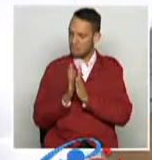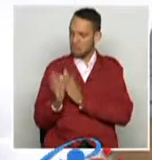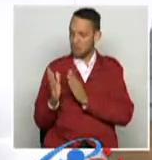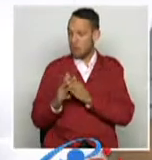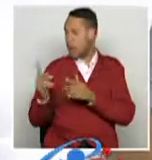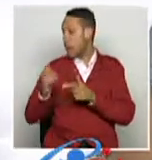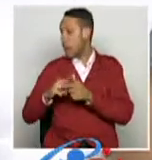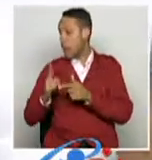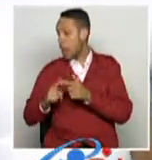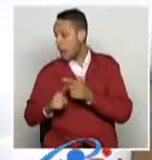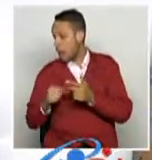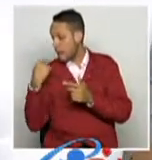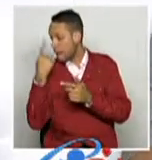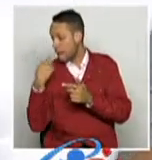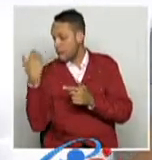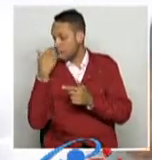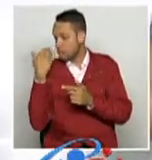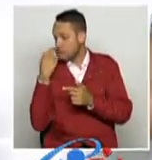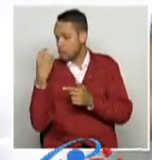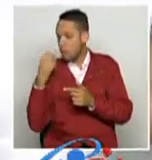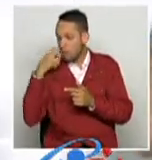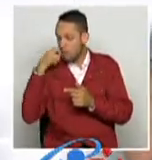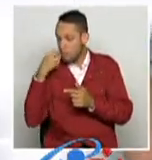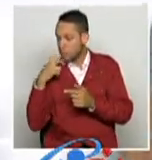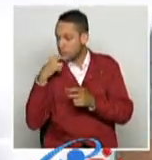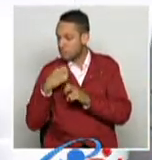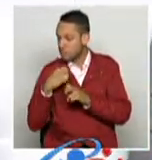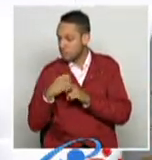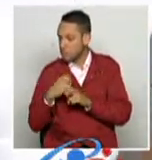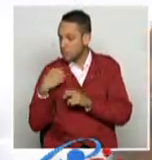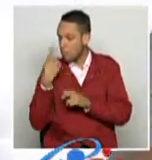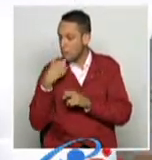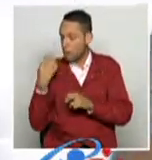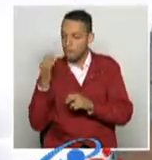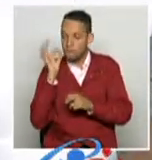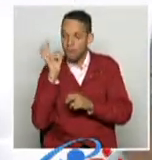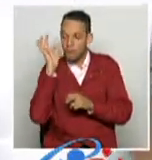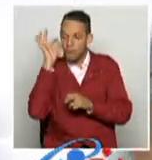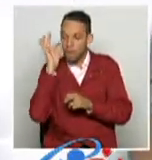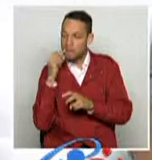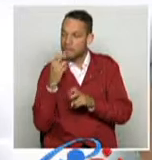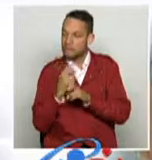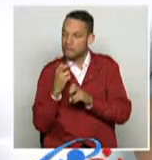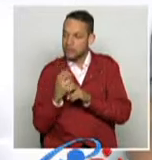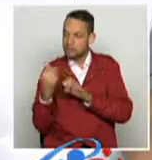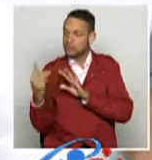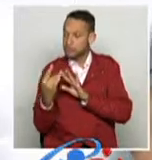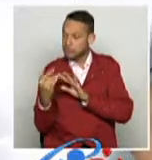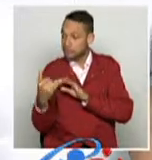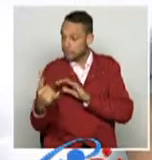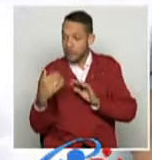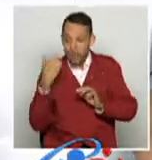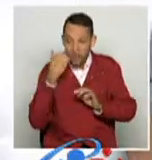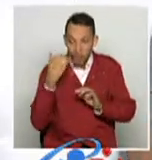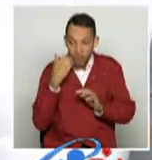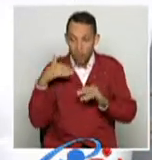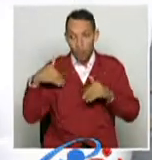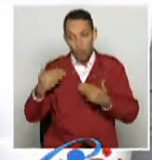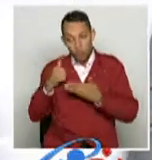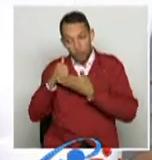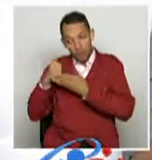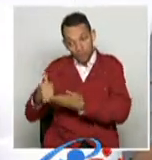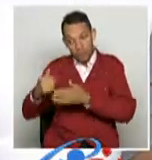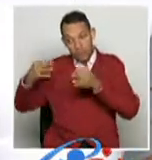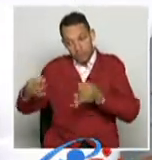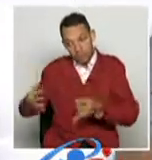desde niño siempre me aviento a ese aspecto. Las señoras que tienen las manchas en Estados Unidos, les digo, yo tengo, ¿cómo le puedo ayudar a esas